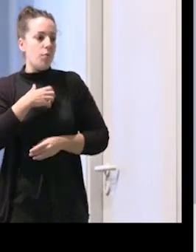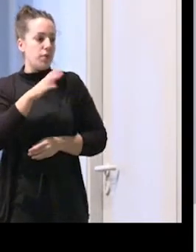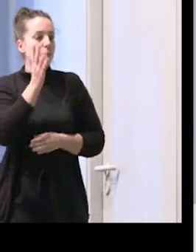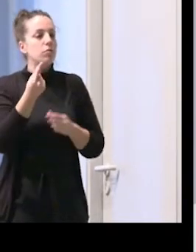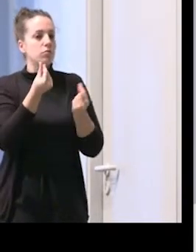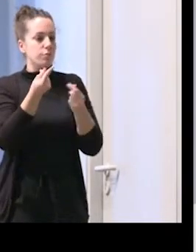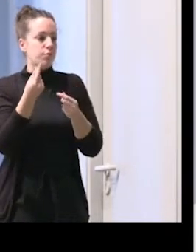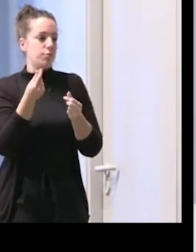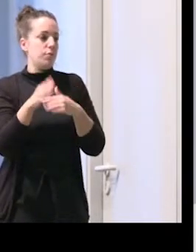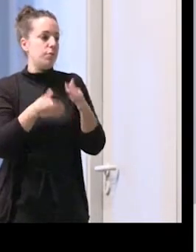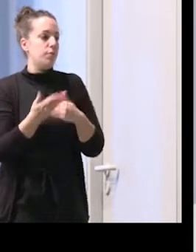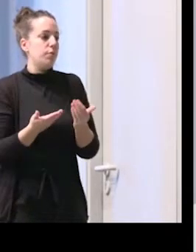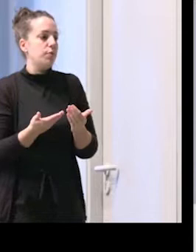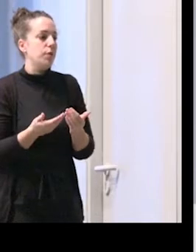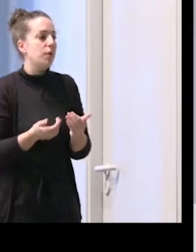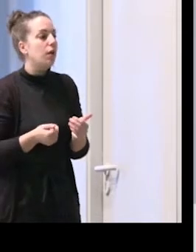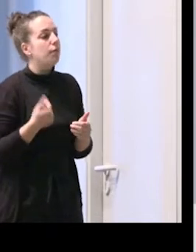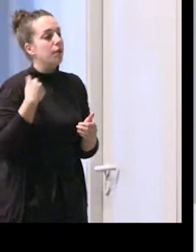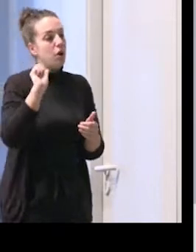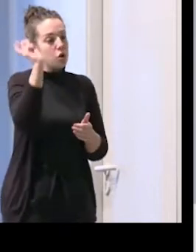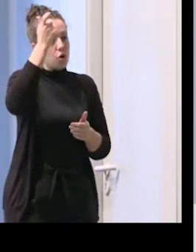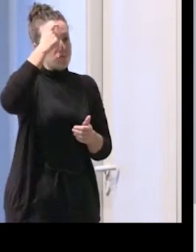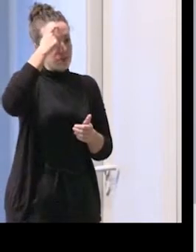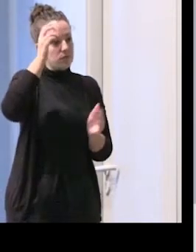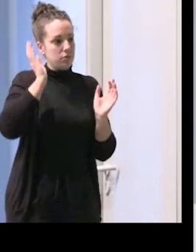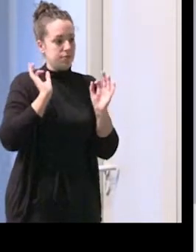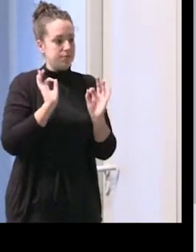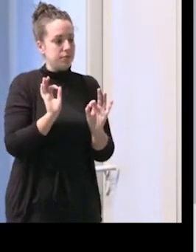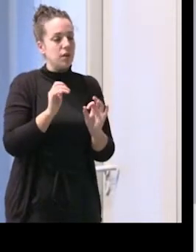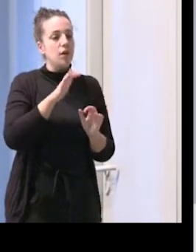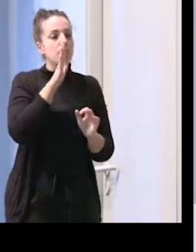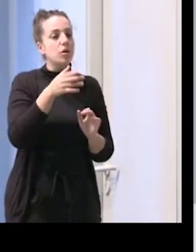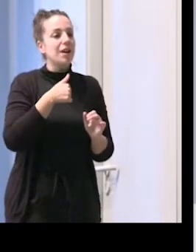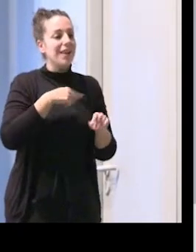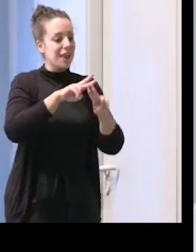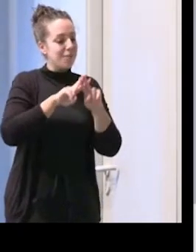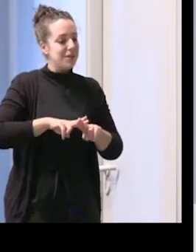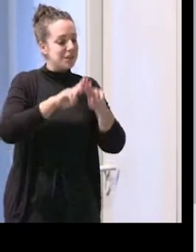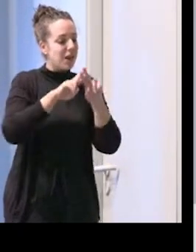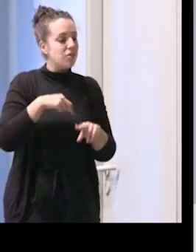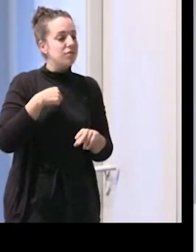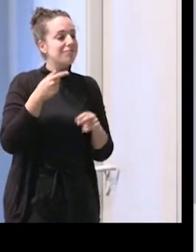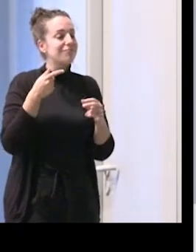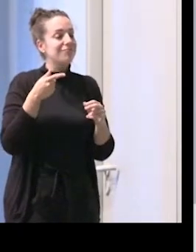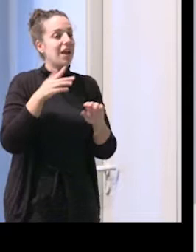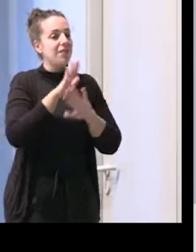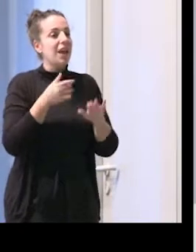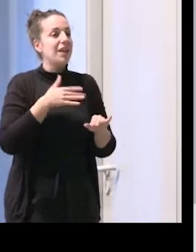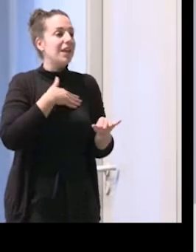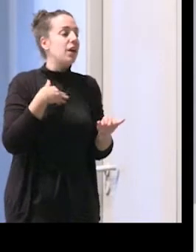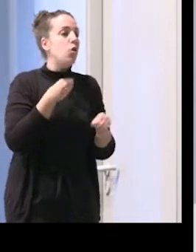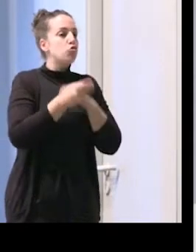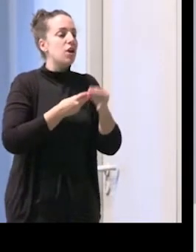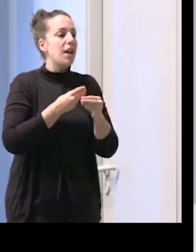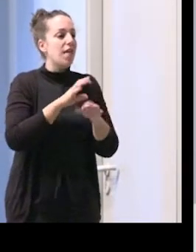concepto es donde va el campo en general, donde va este tipo de investigación, es a usar células de pluripotencia